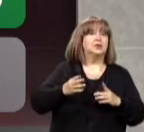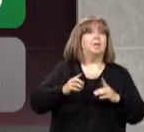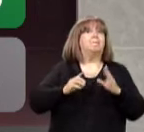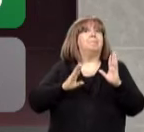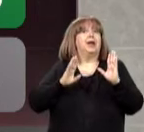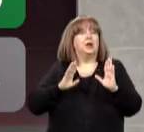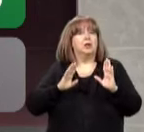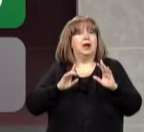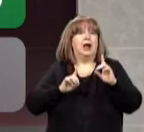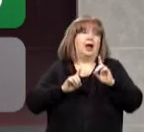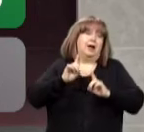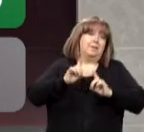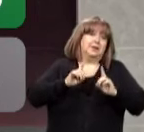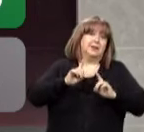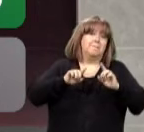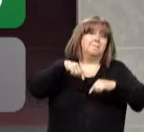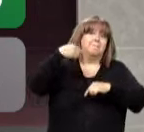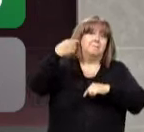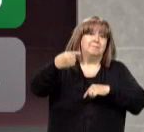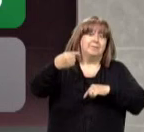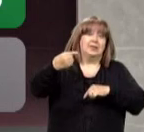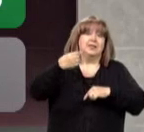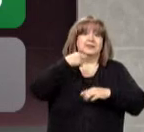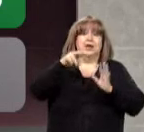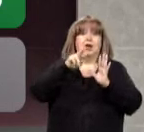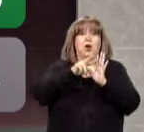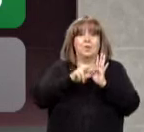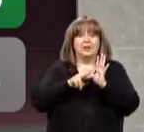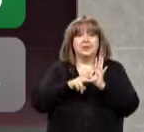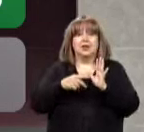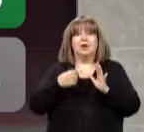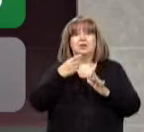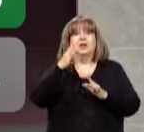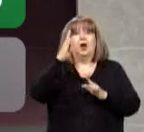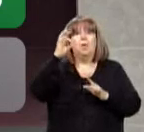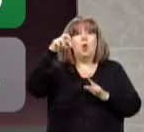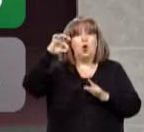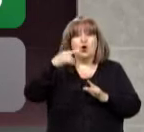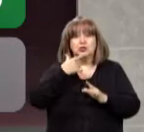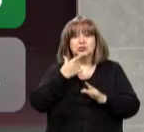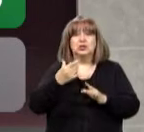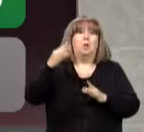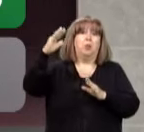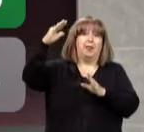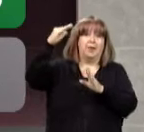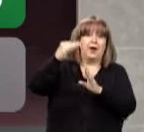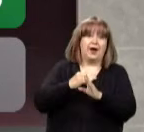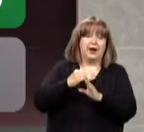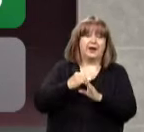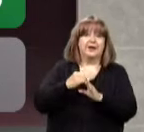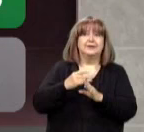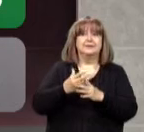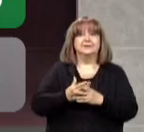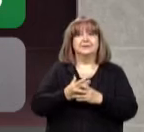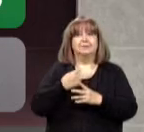que mañana Saquen una normativa donde afectan a los bonos en los que está invertido y baje ese día el valor de la cuota